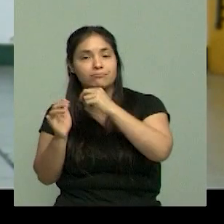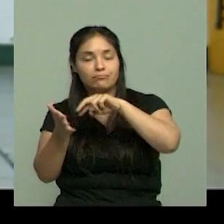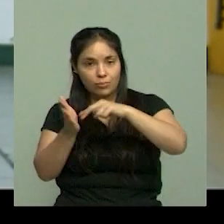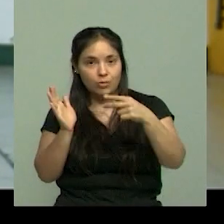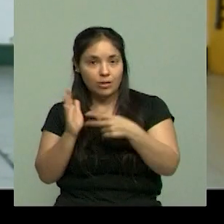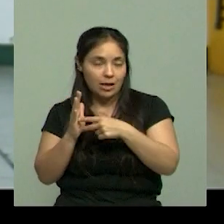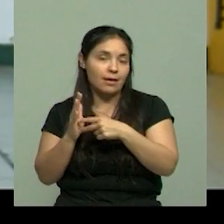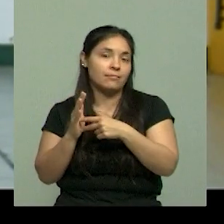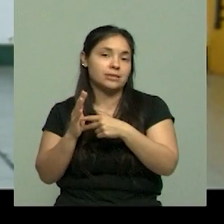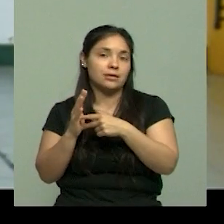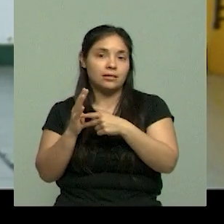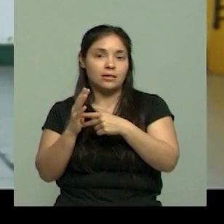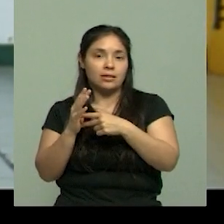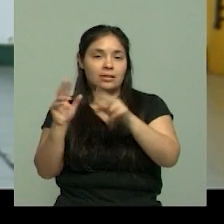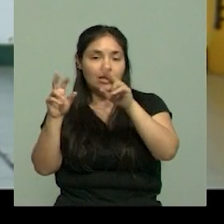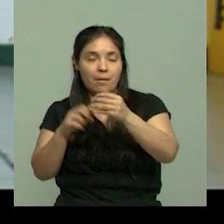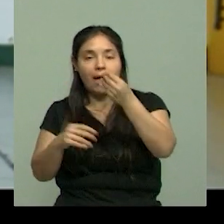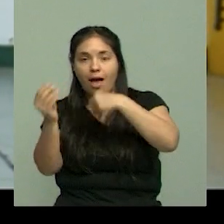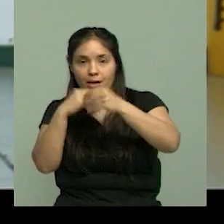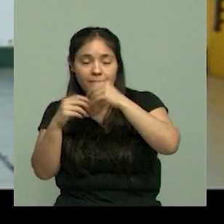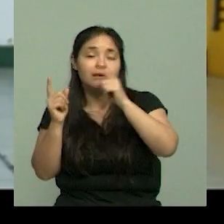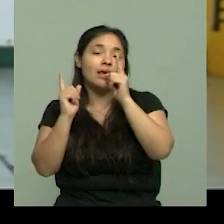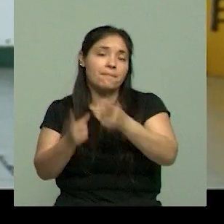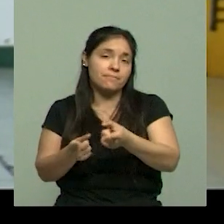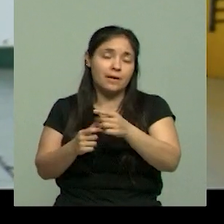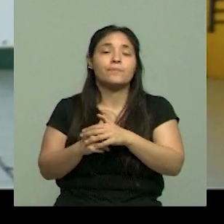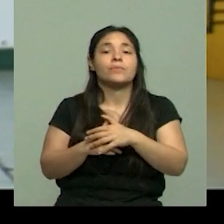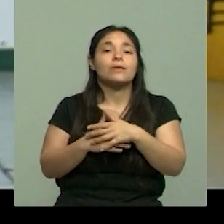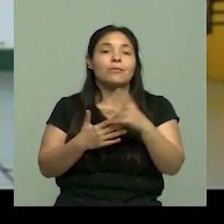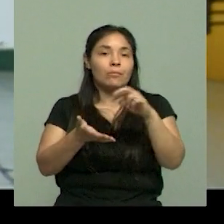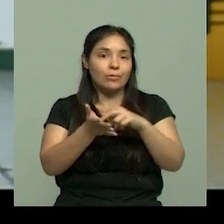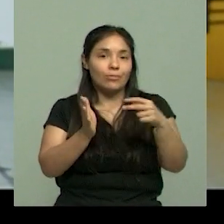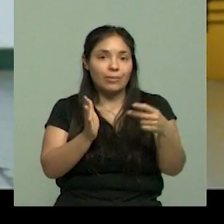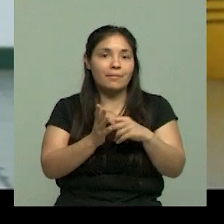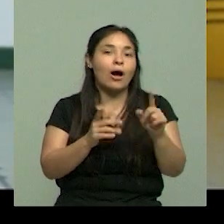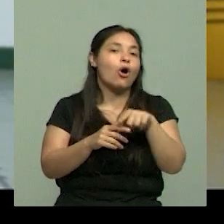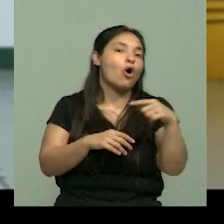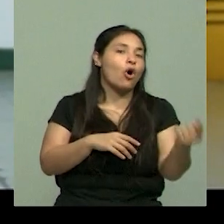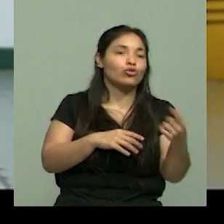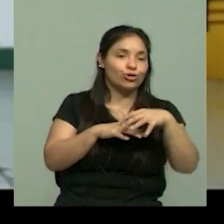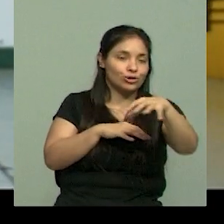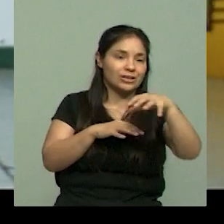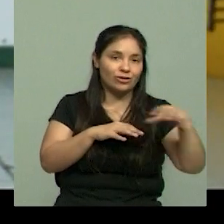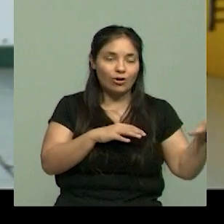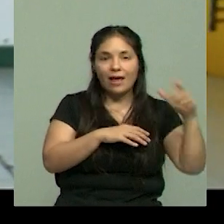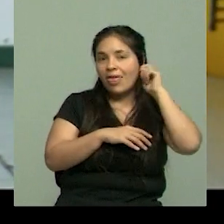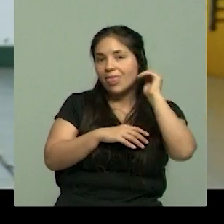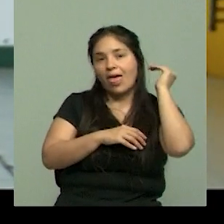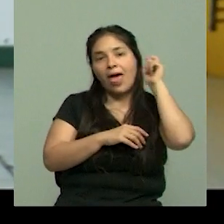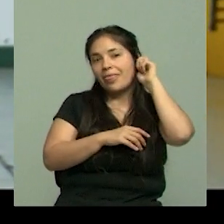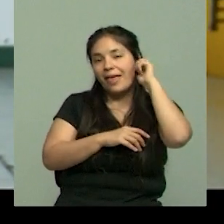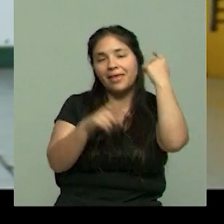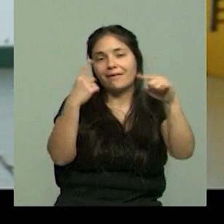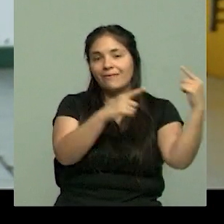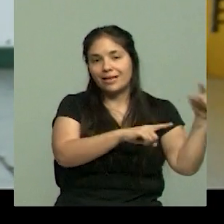problemas de la alimentación, sino también tiene que haber afectado también a otros sectores etarios. Algo